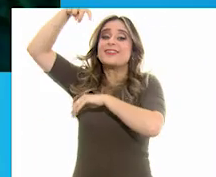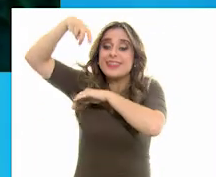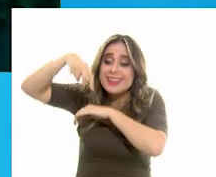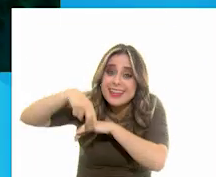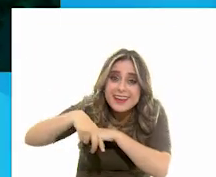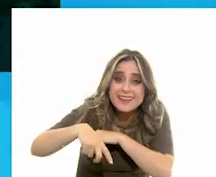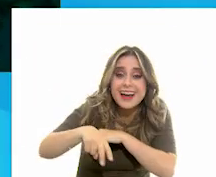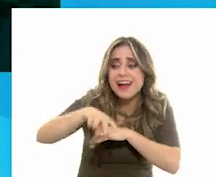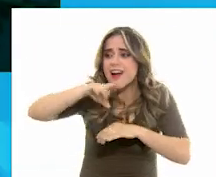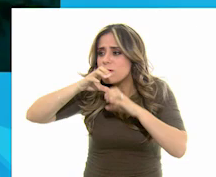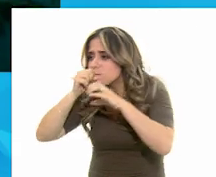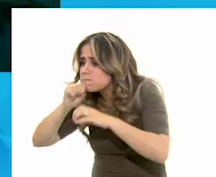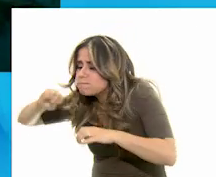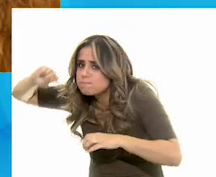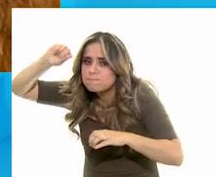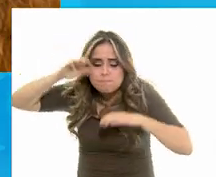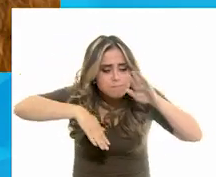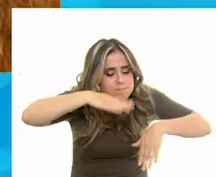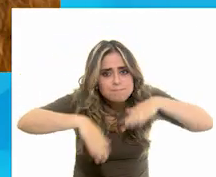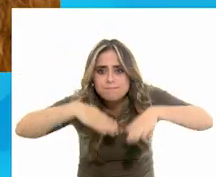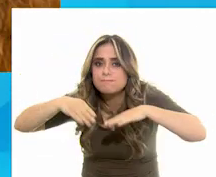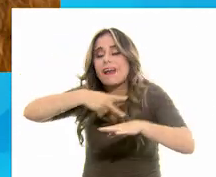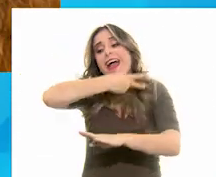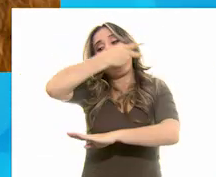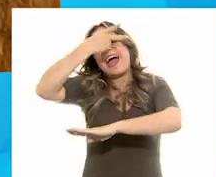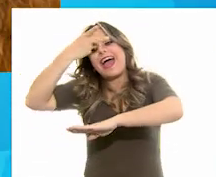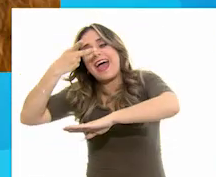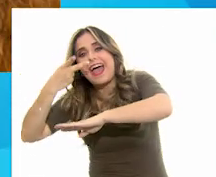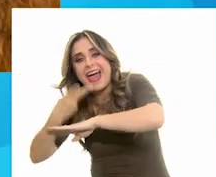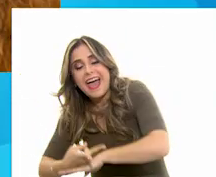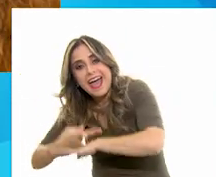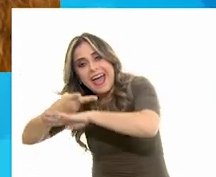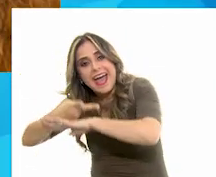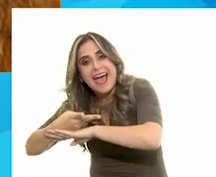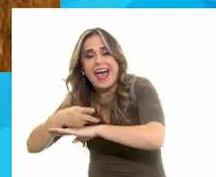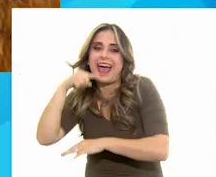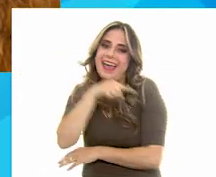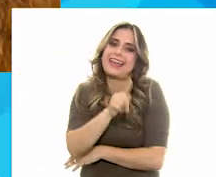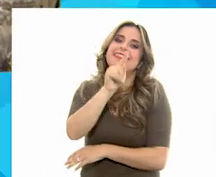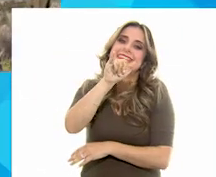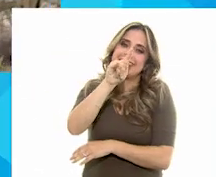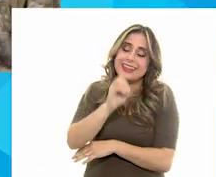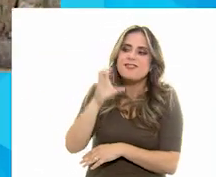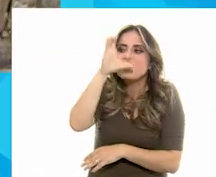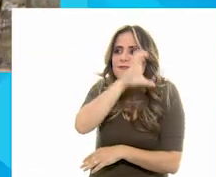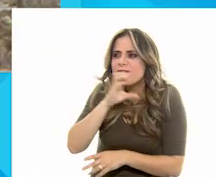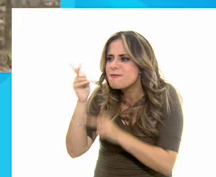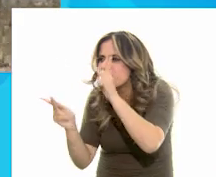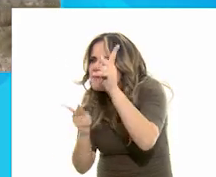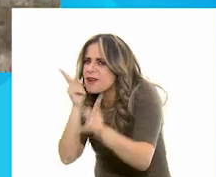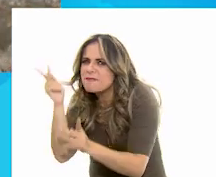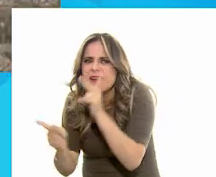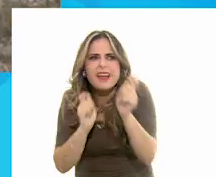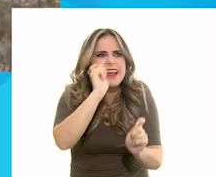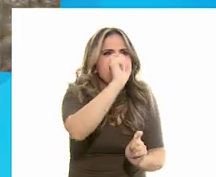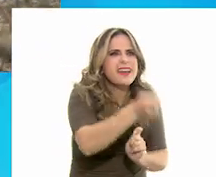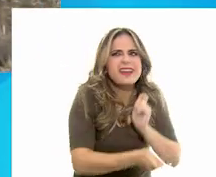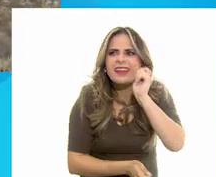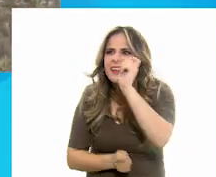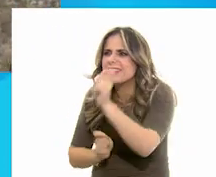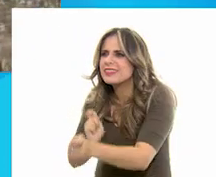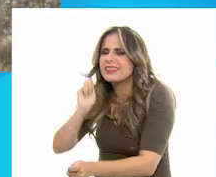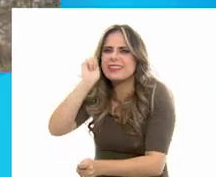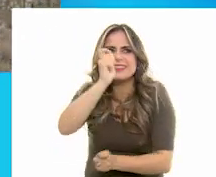se pone a bucear, se tira de panza. ¡Tito curioso! ¡No deja de andar!